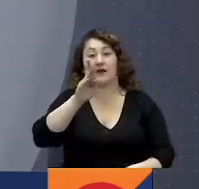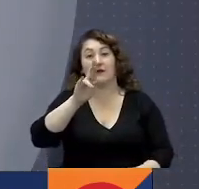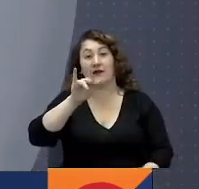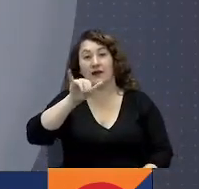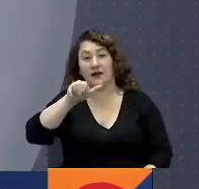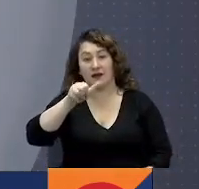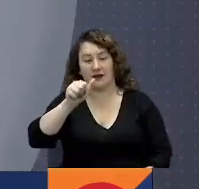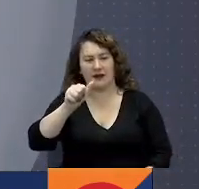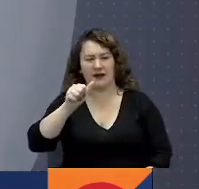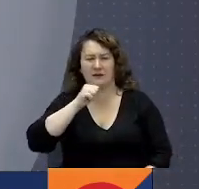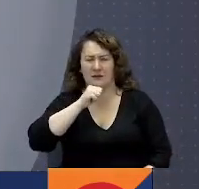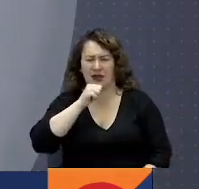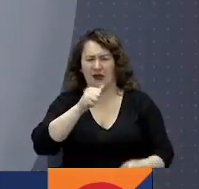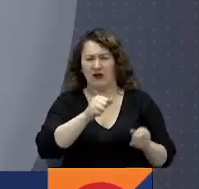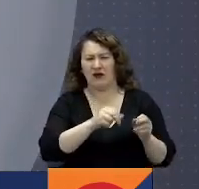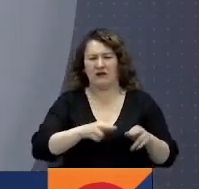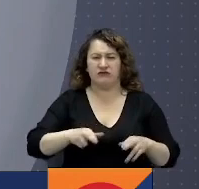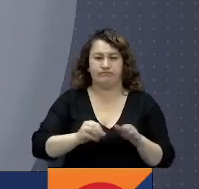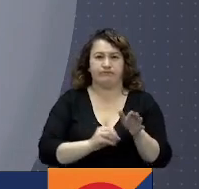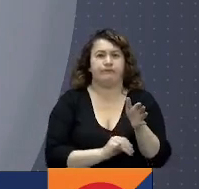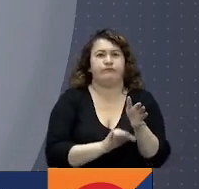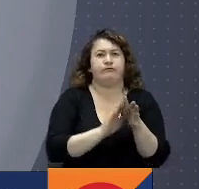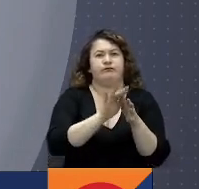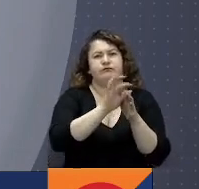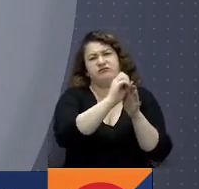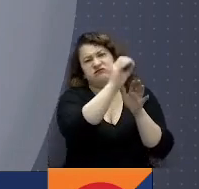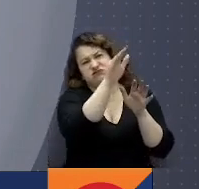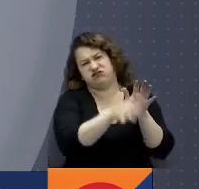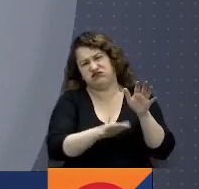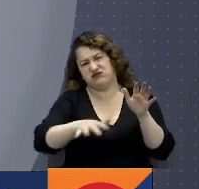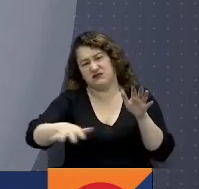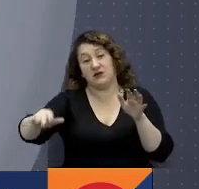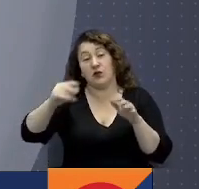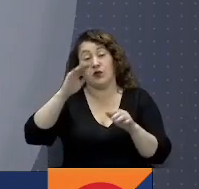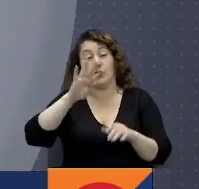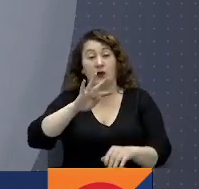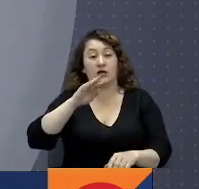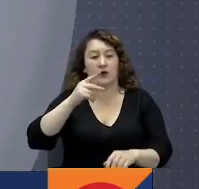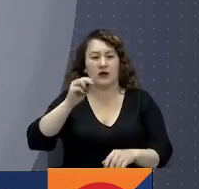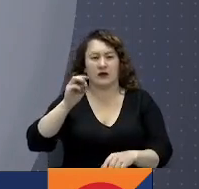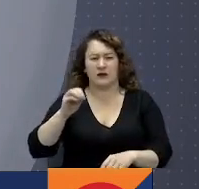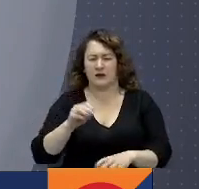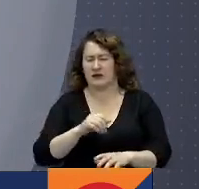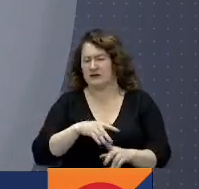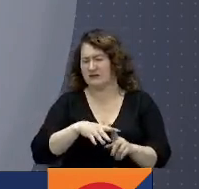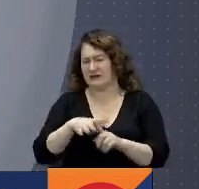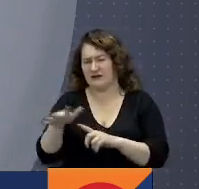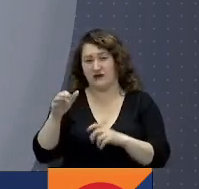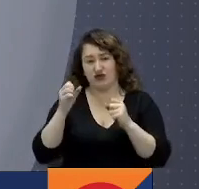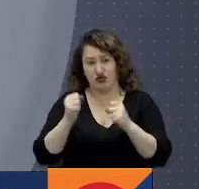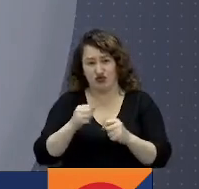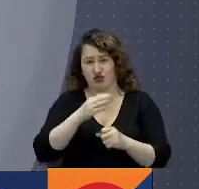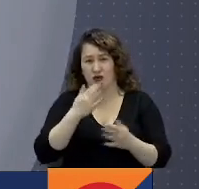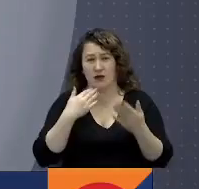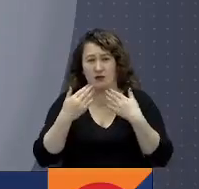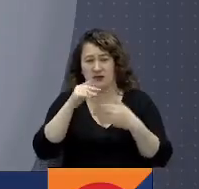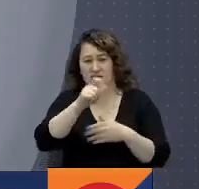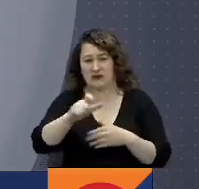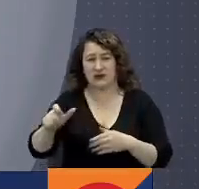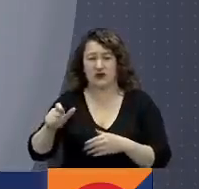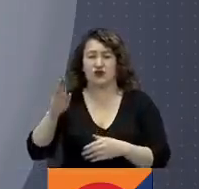su caudal desviándose 4 kilómetros, dejando pérdidas irreparables para los campesinos de la vereda Boca de la